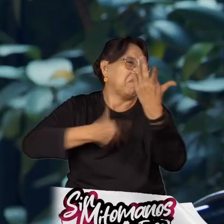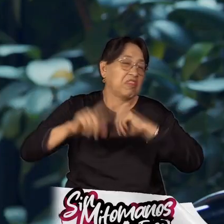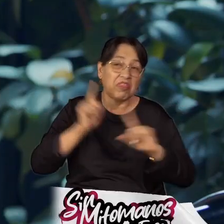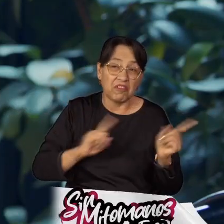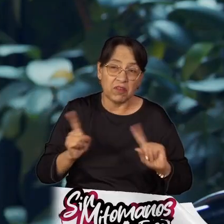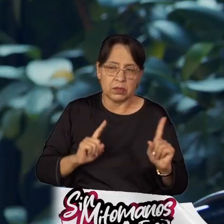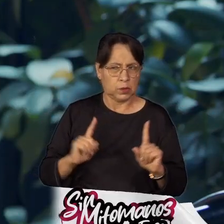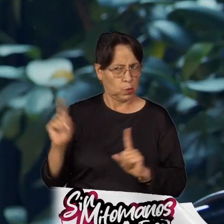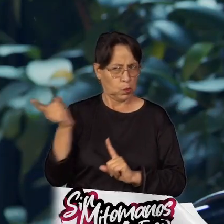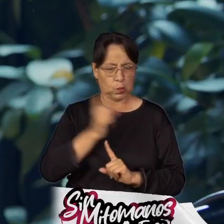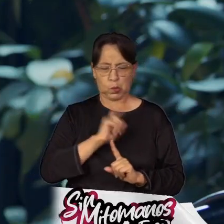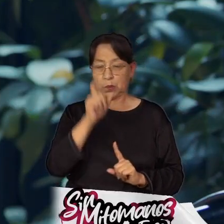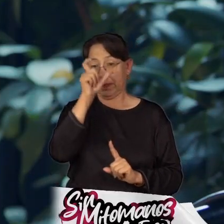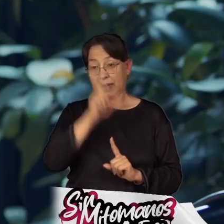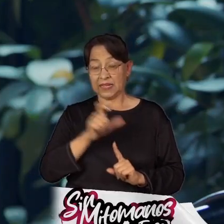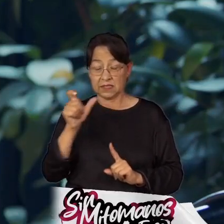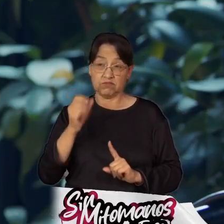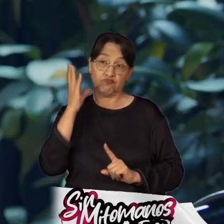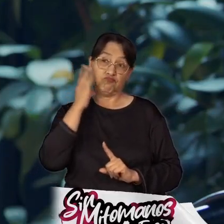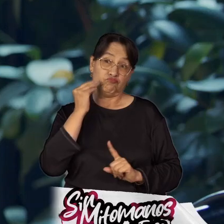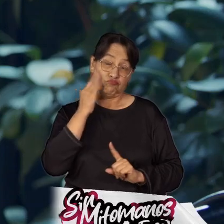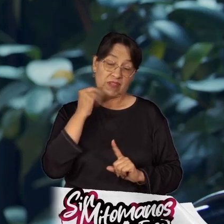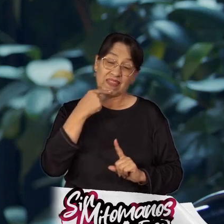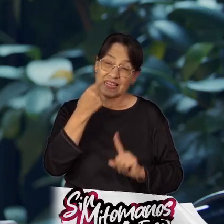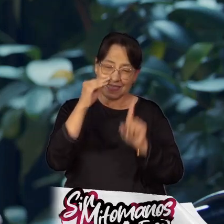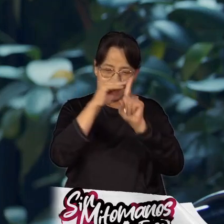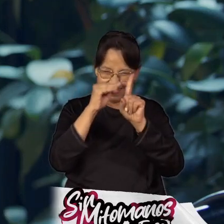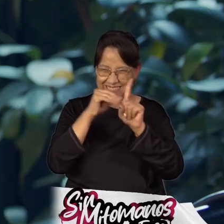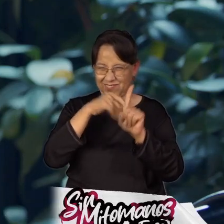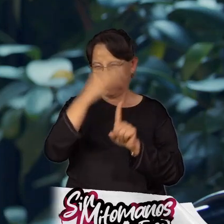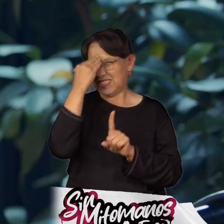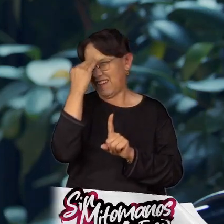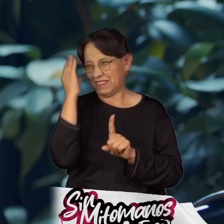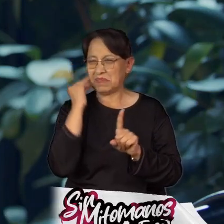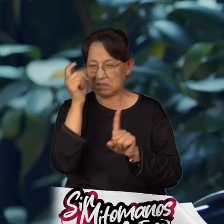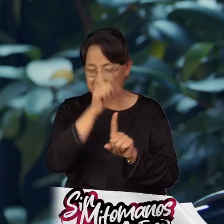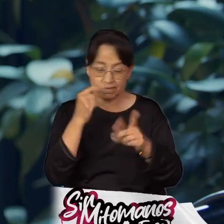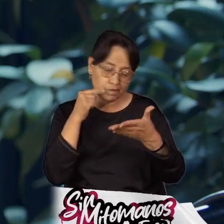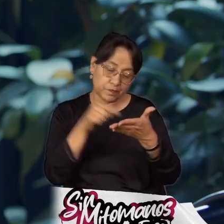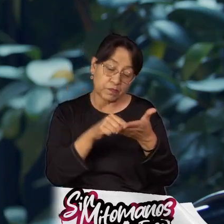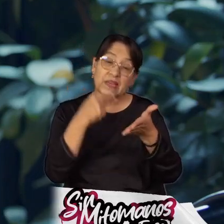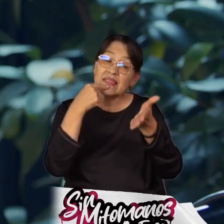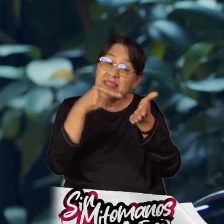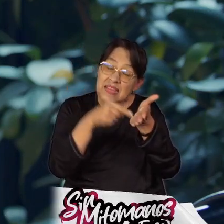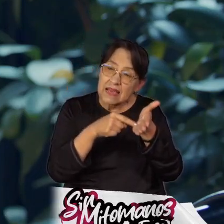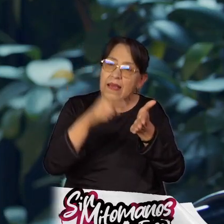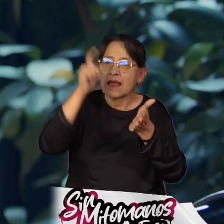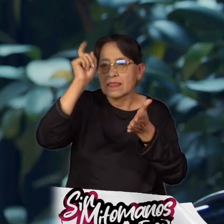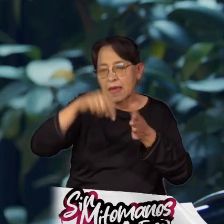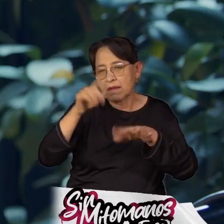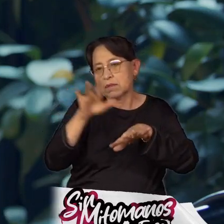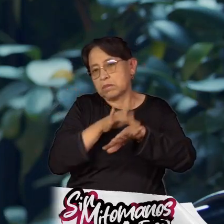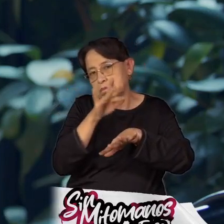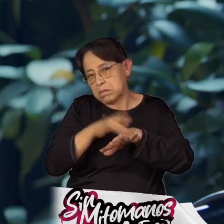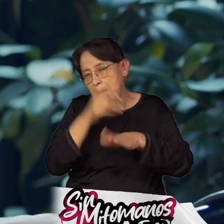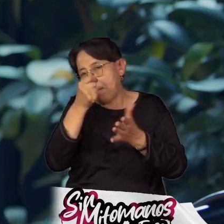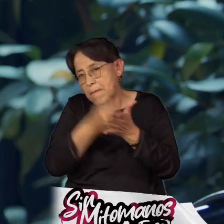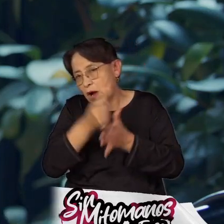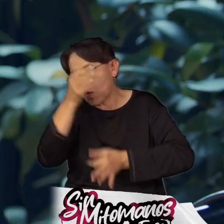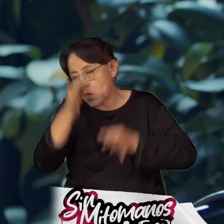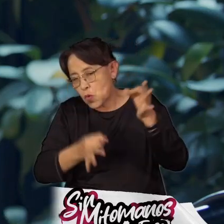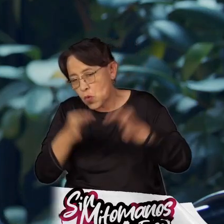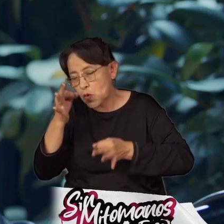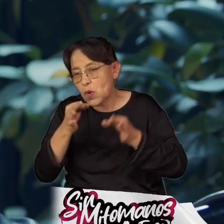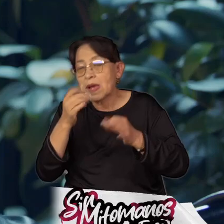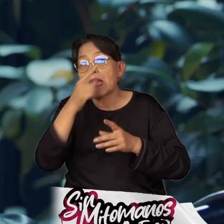dicen los expertos que hablan acerca de la eliminación, dicen. Se podría desmotivar el pago de tarifas justas por